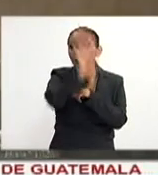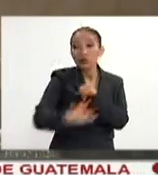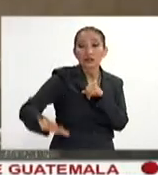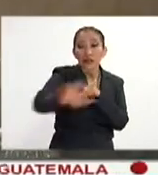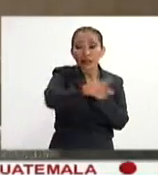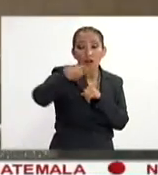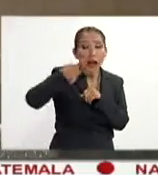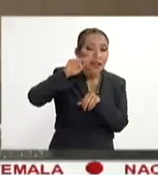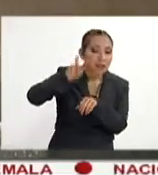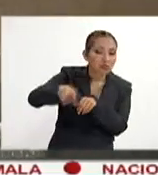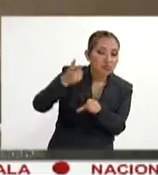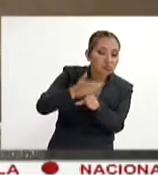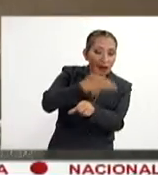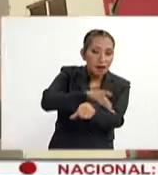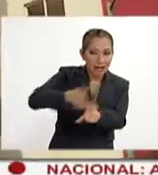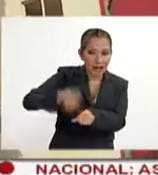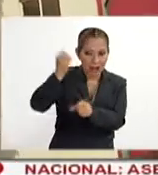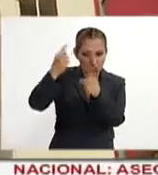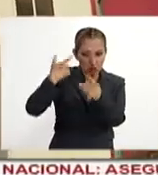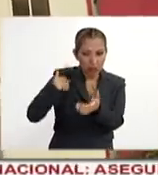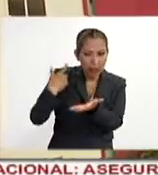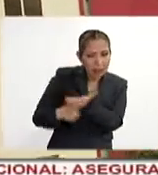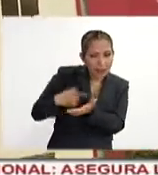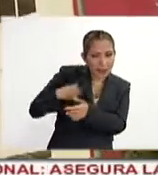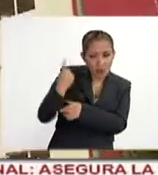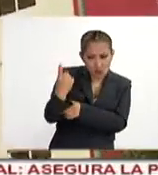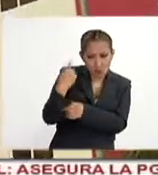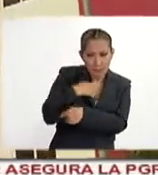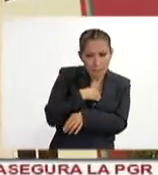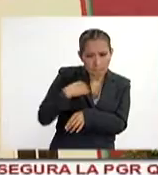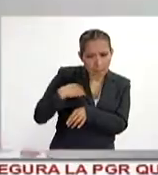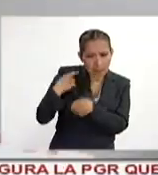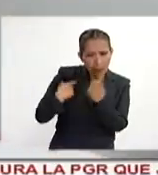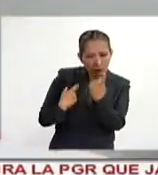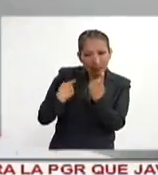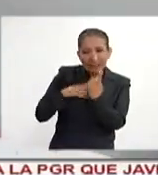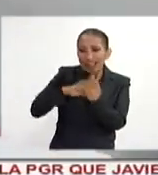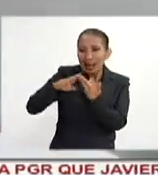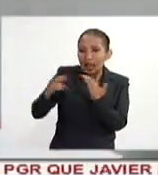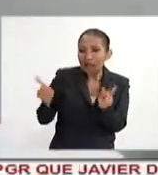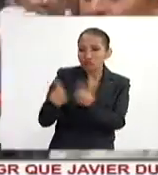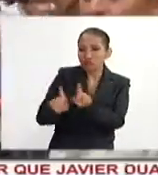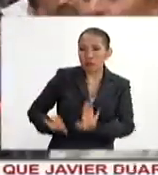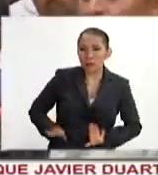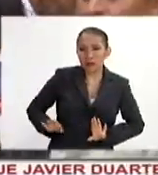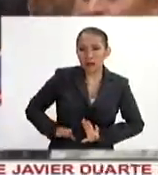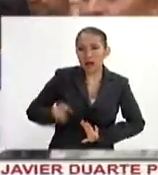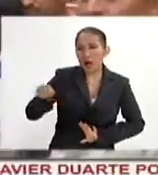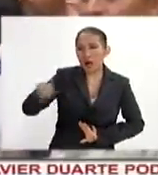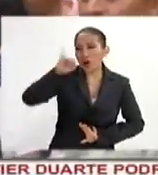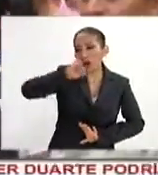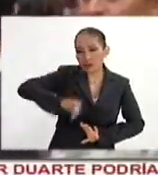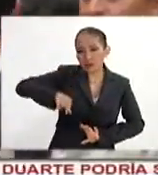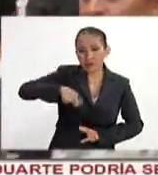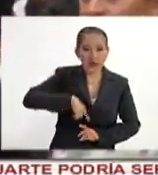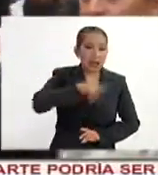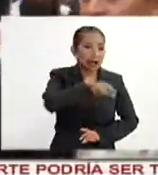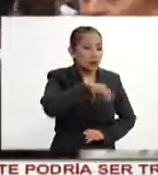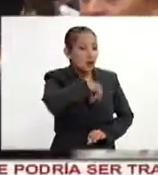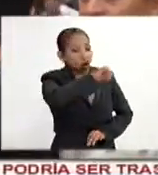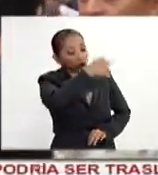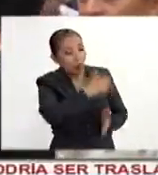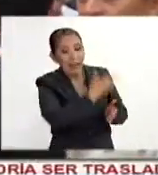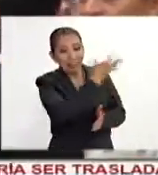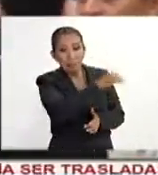89.4% son de tipo familiar, es decir, aquellos en los que al menos uno de los integrantes tiene relación de parentesco con el jefe del hogar, y el